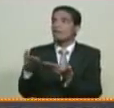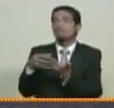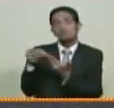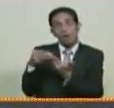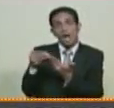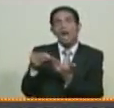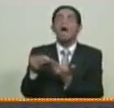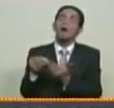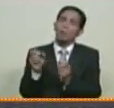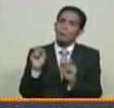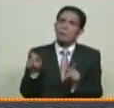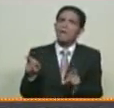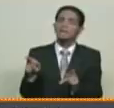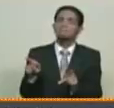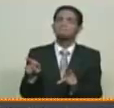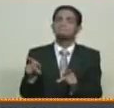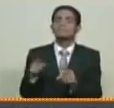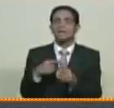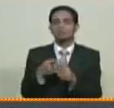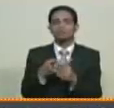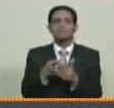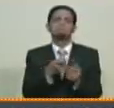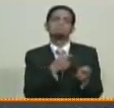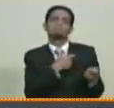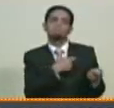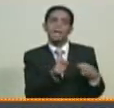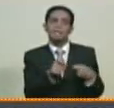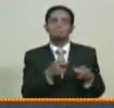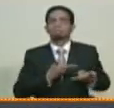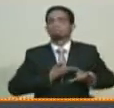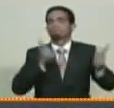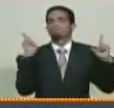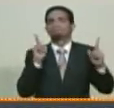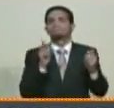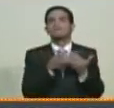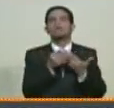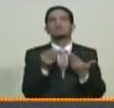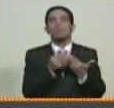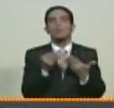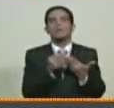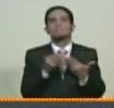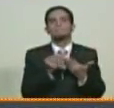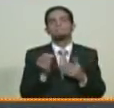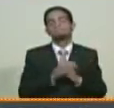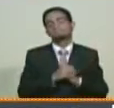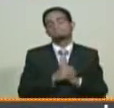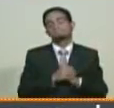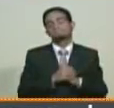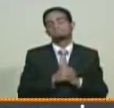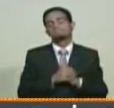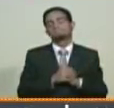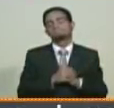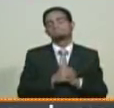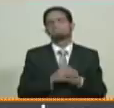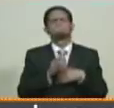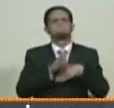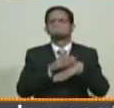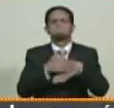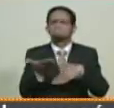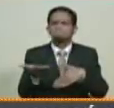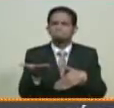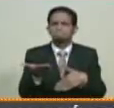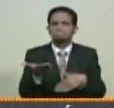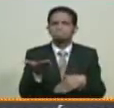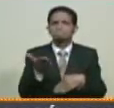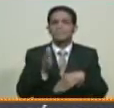por eso la subasta del tico arrancó al precio del dólar criminal por qué porque